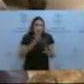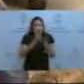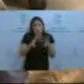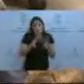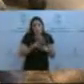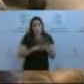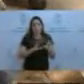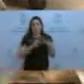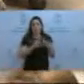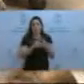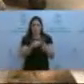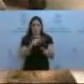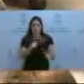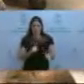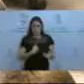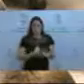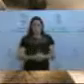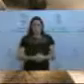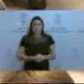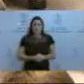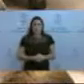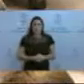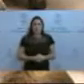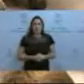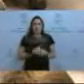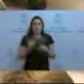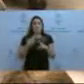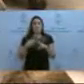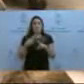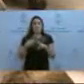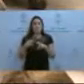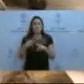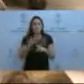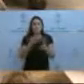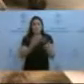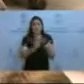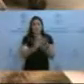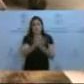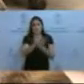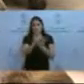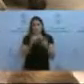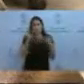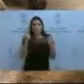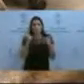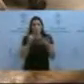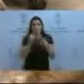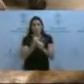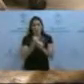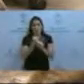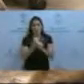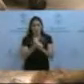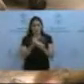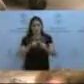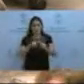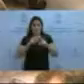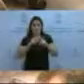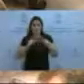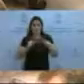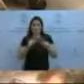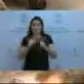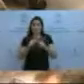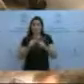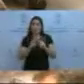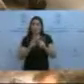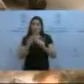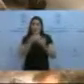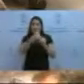este colectivo. Como es sabido, las políticas del Servicio Público de Empleo del Principado de Asturias se articulan a través de una serie de